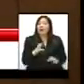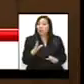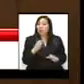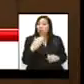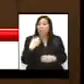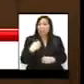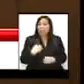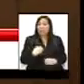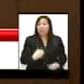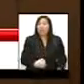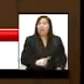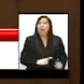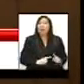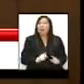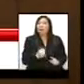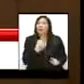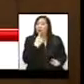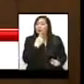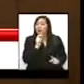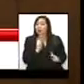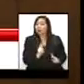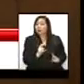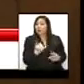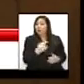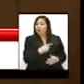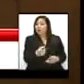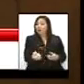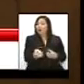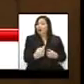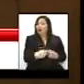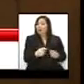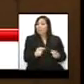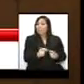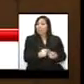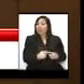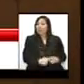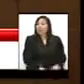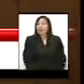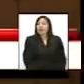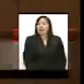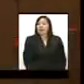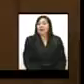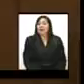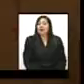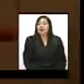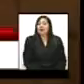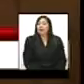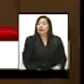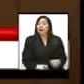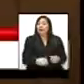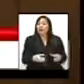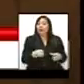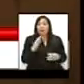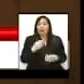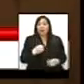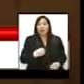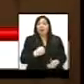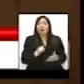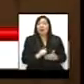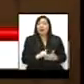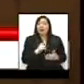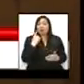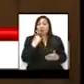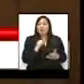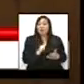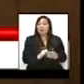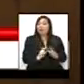defensa. Lo que a nosotros nos ha llamado la atención, le digo, recogiendo la palabra de los retirados de las Fuerzas Armadas y la Policía, es que se pensaba